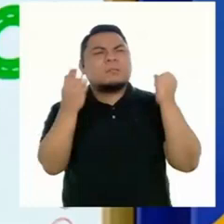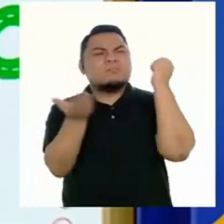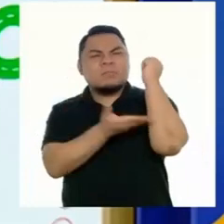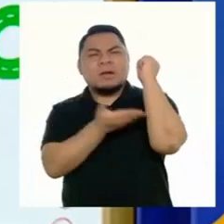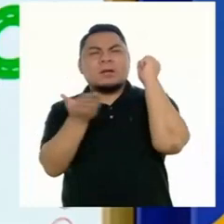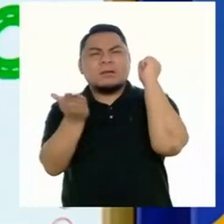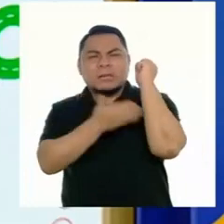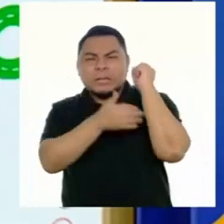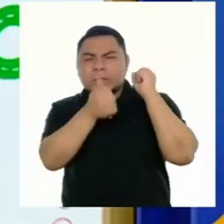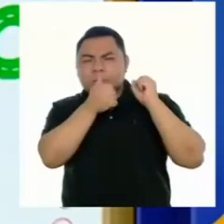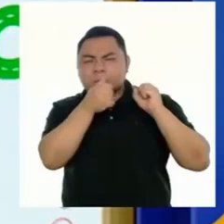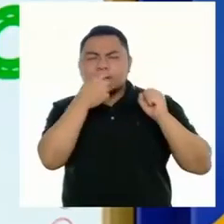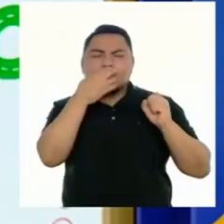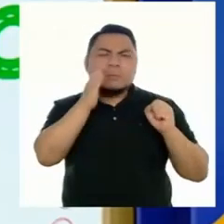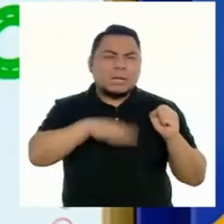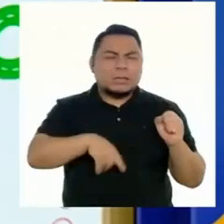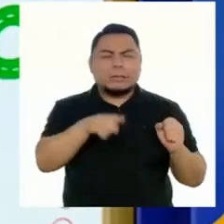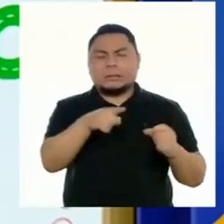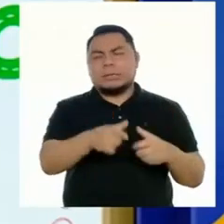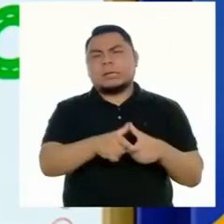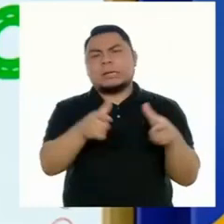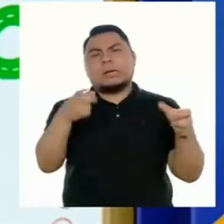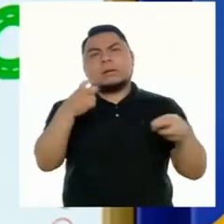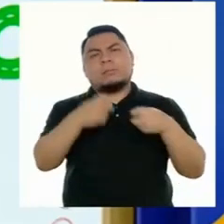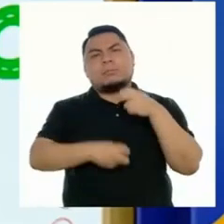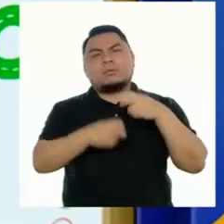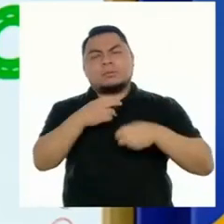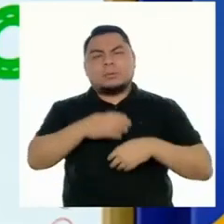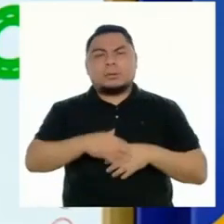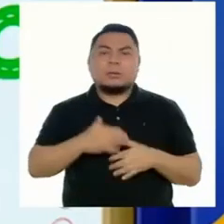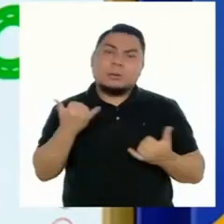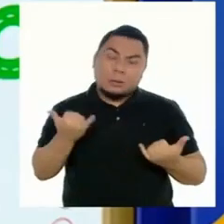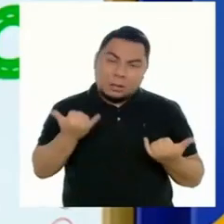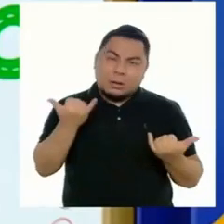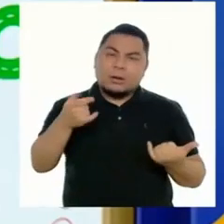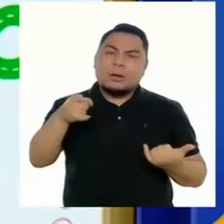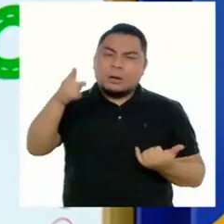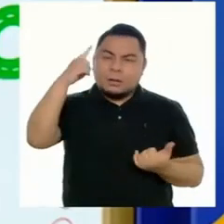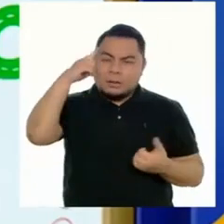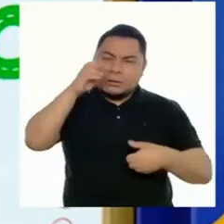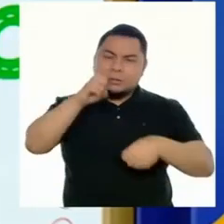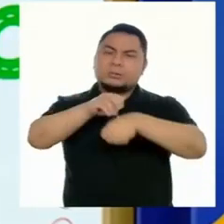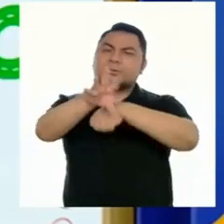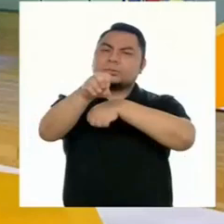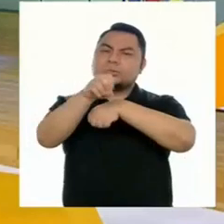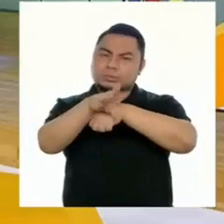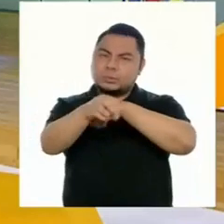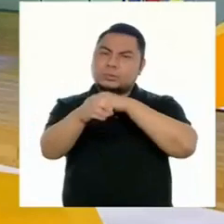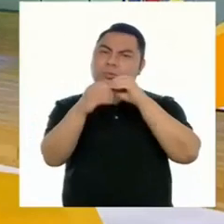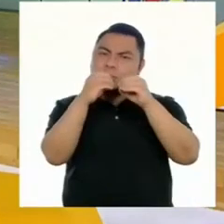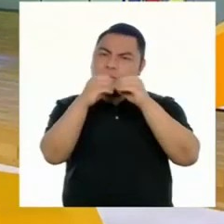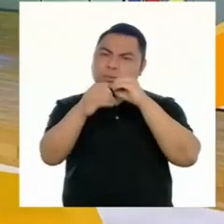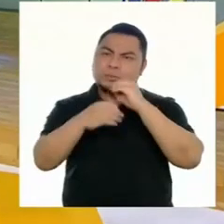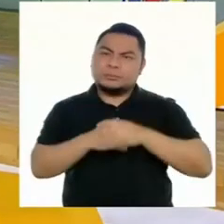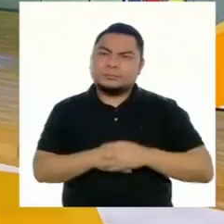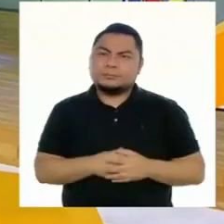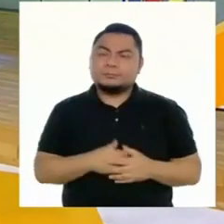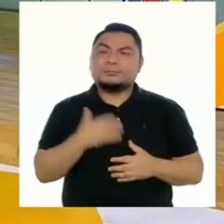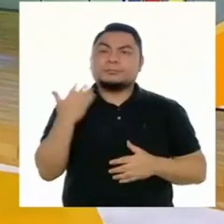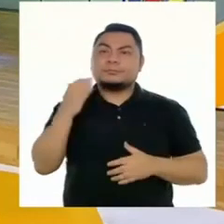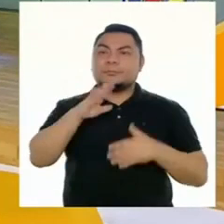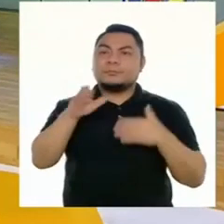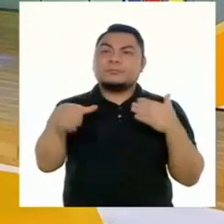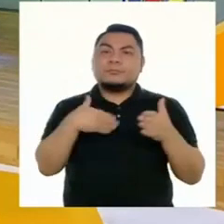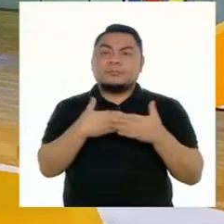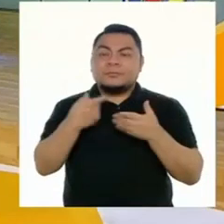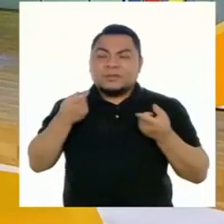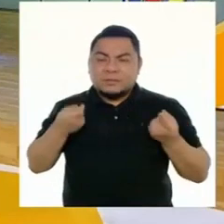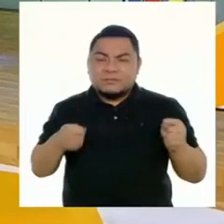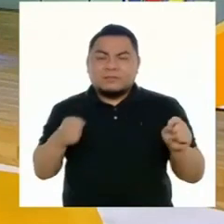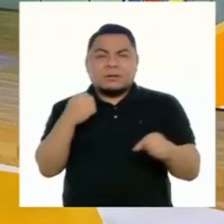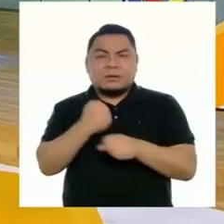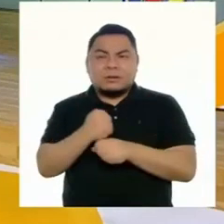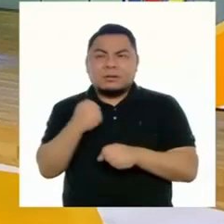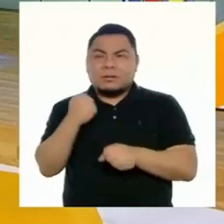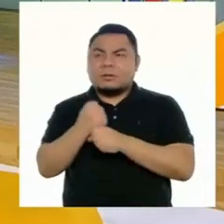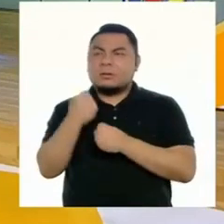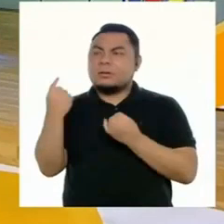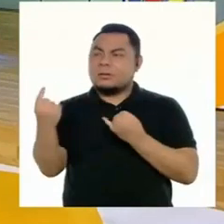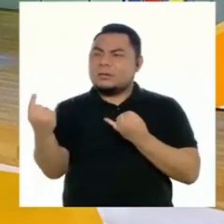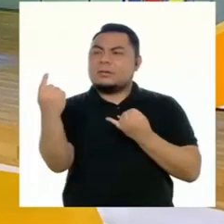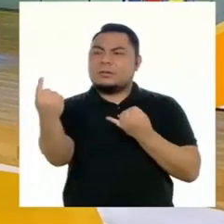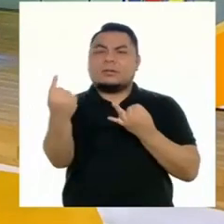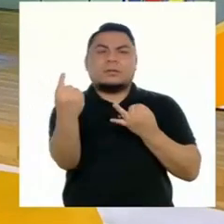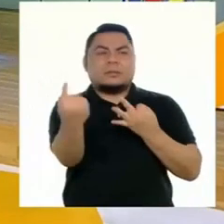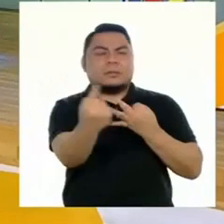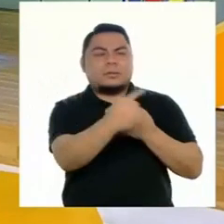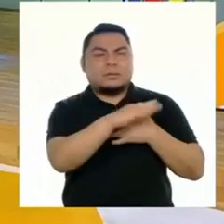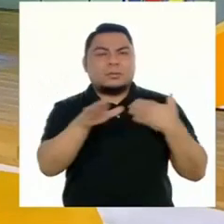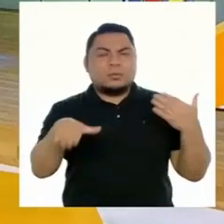tenemos un gran problema. Creo que aquí se han dado algunas alternativas de solución. La suma de pequeños esfuerzos de escala global